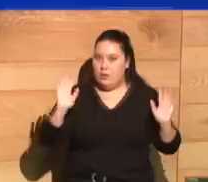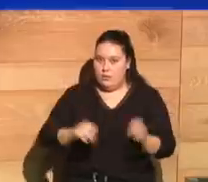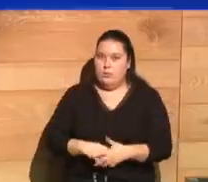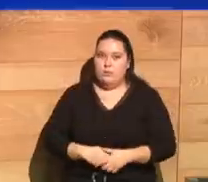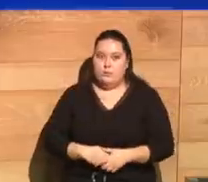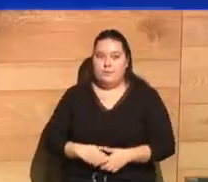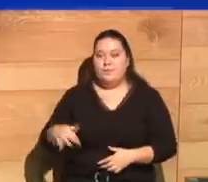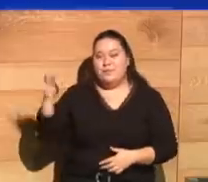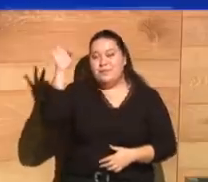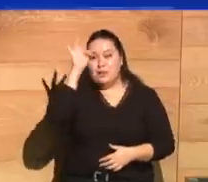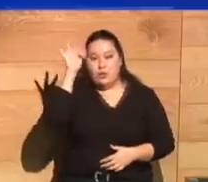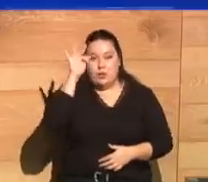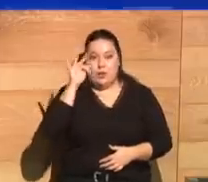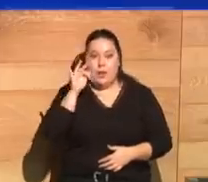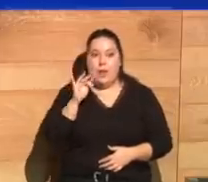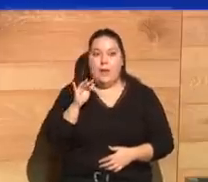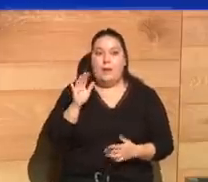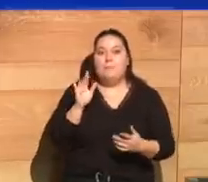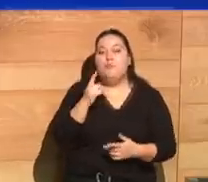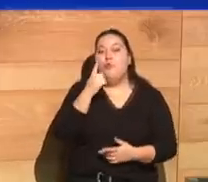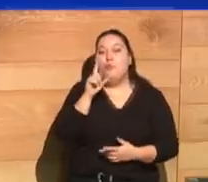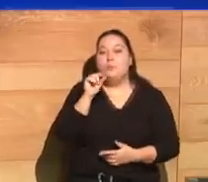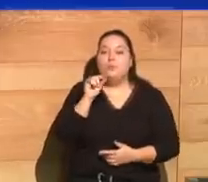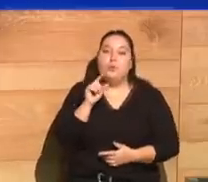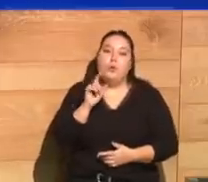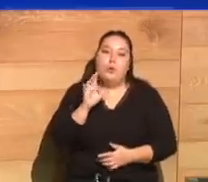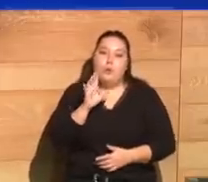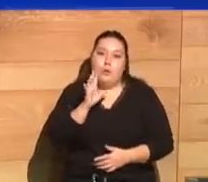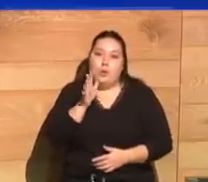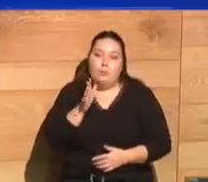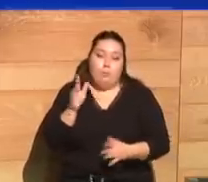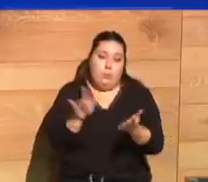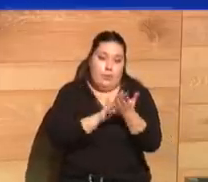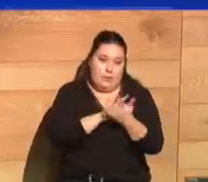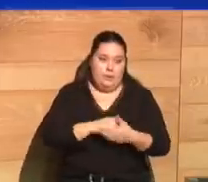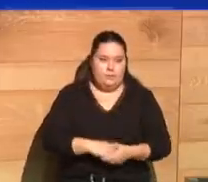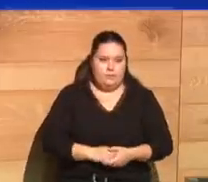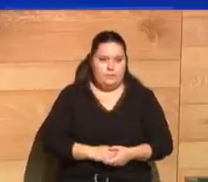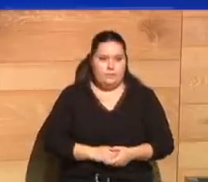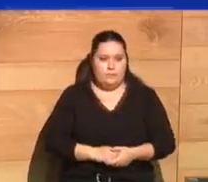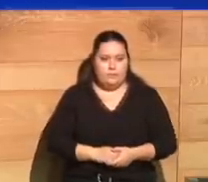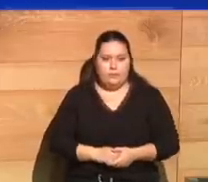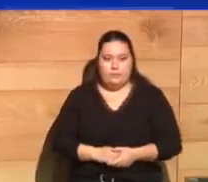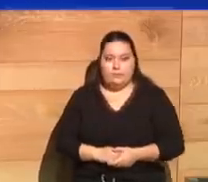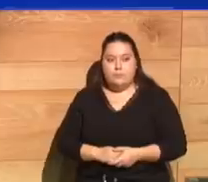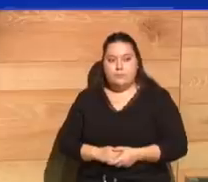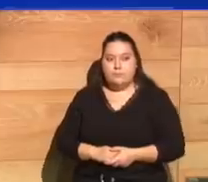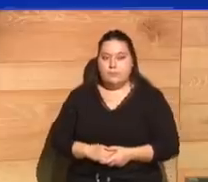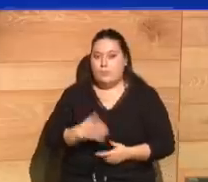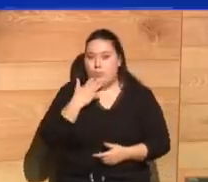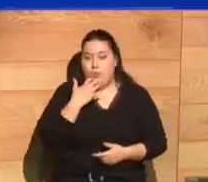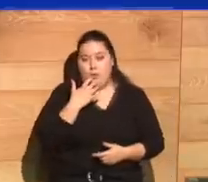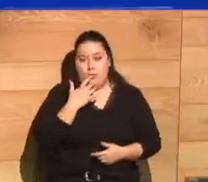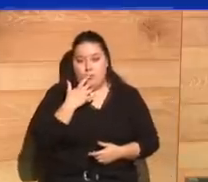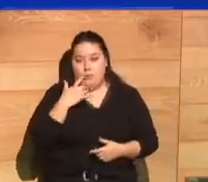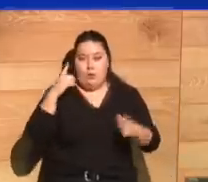En teoría es a minuto por página, en teoría, luego depende, porque tú puedes escribir una línea y los orcos se parten la cara contra los elfos y la